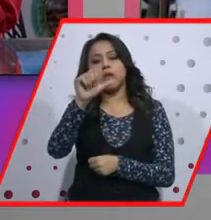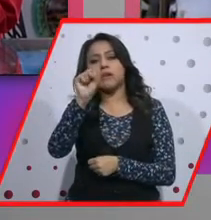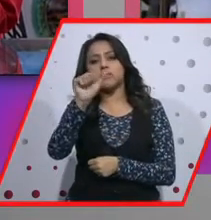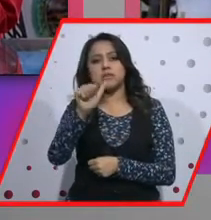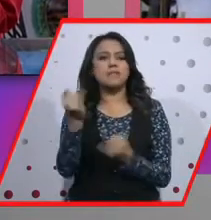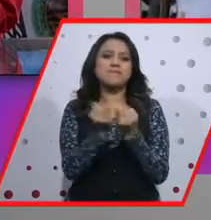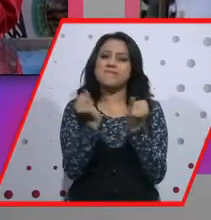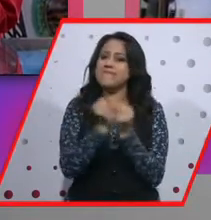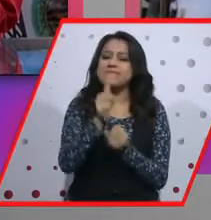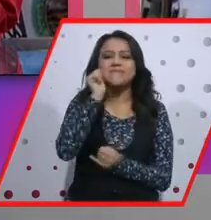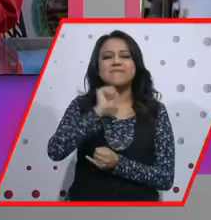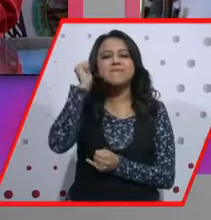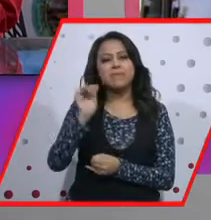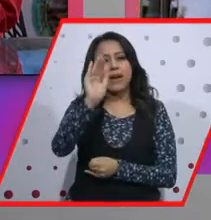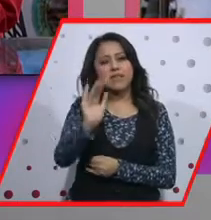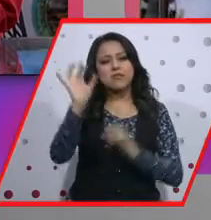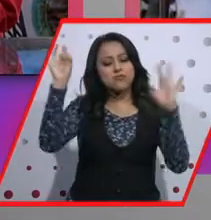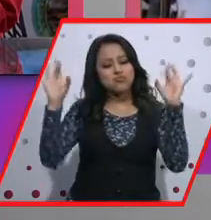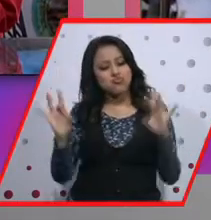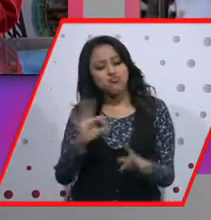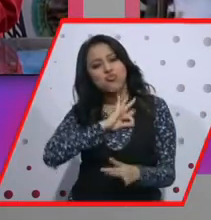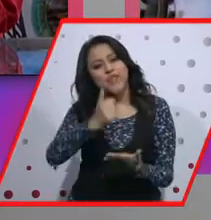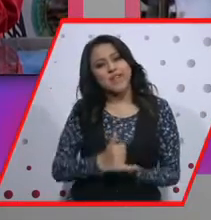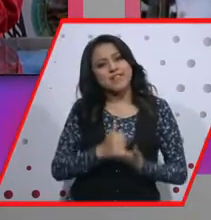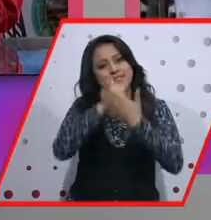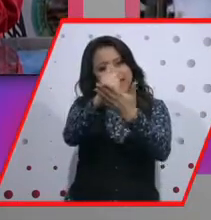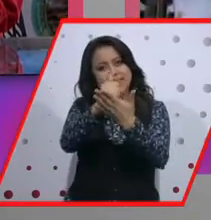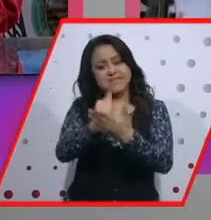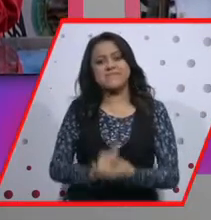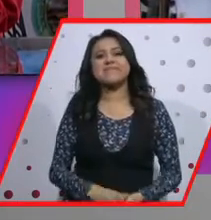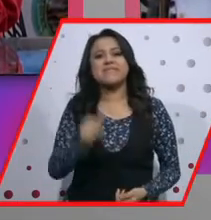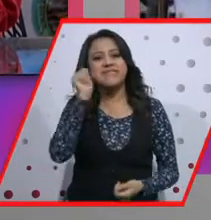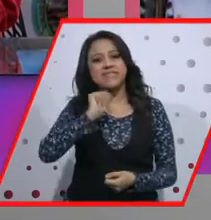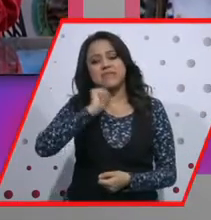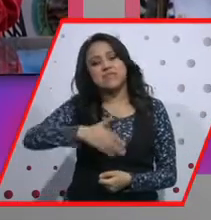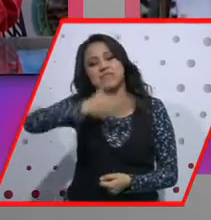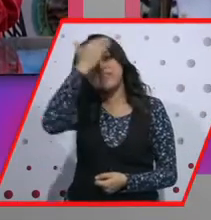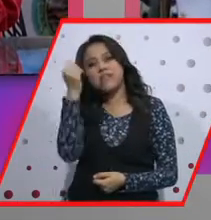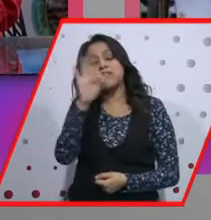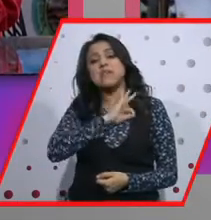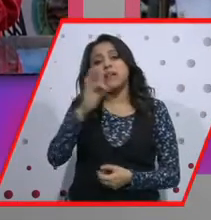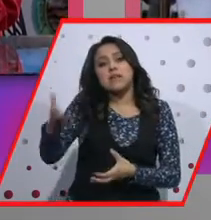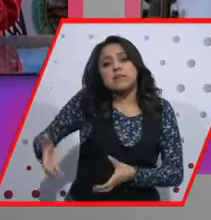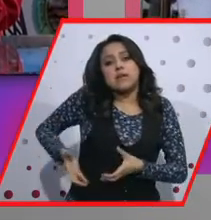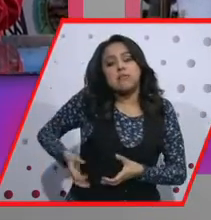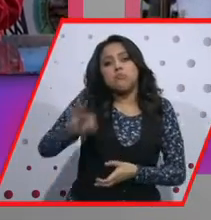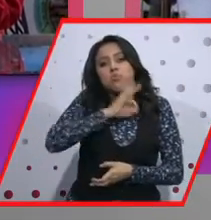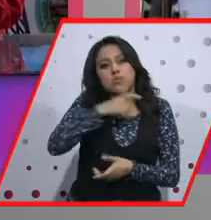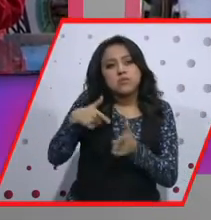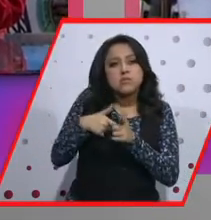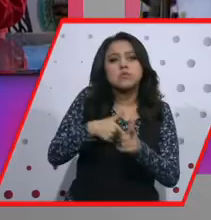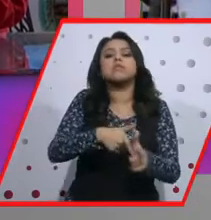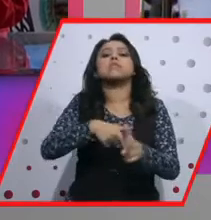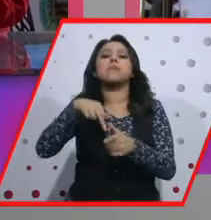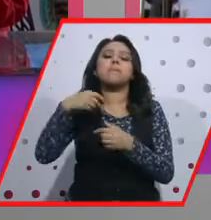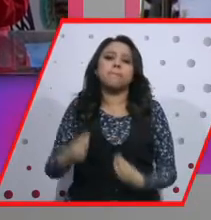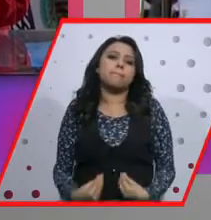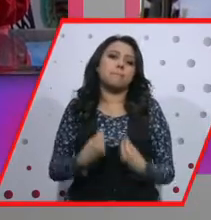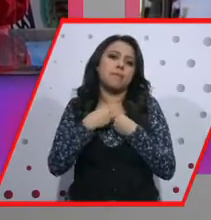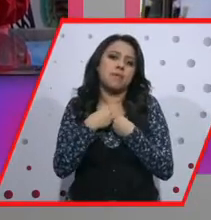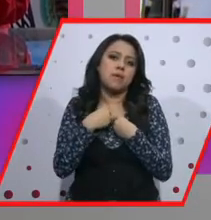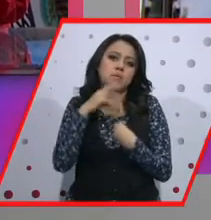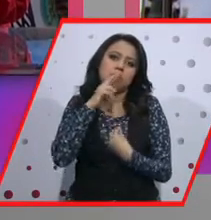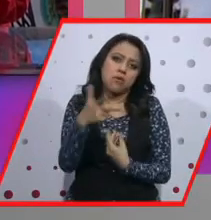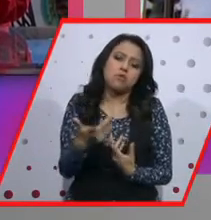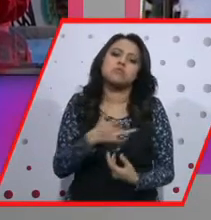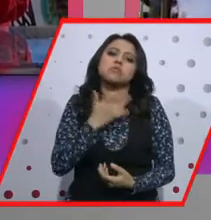angelitos de la guarda que siempre ve cómo echarnos la mano. No sé si es una prótesis provisional, no sé, algo para que puedas seguir con tu lucha, pero ya más